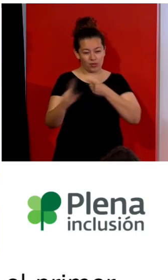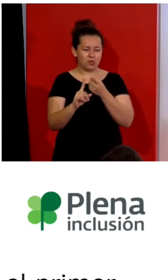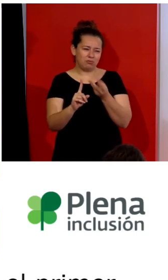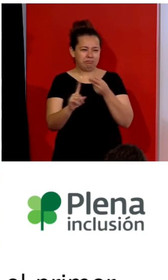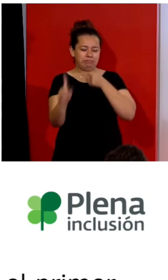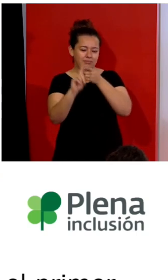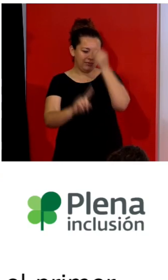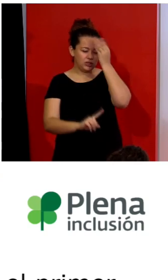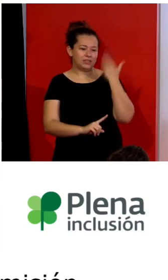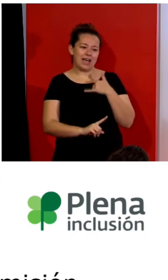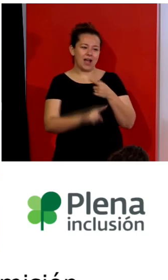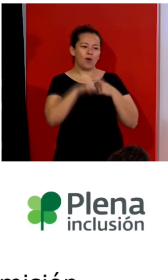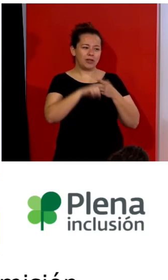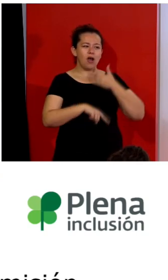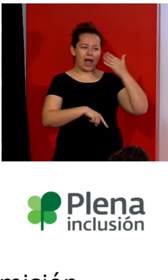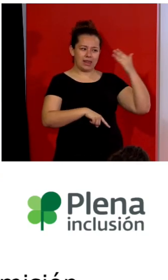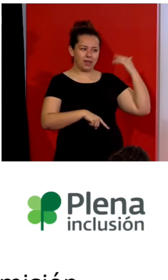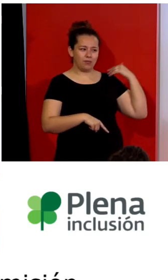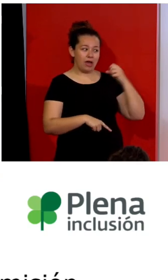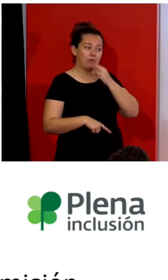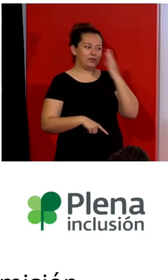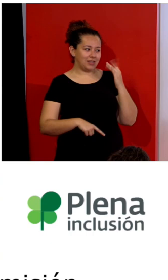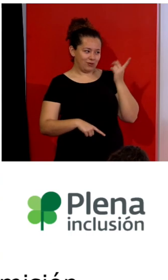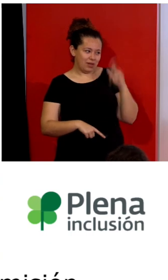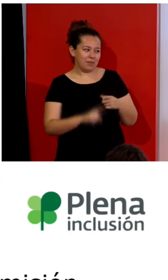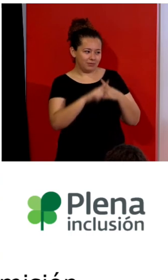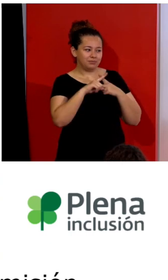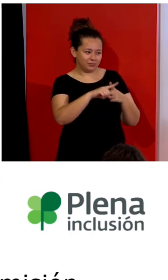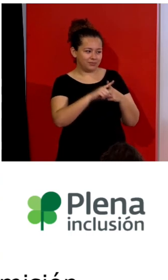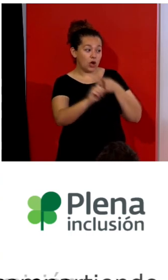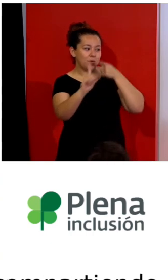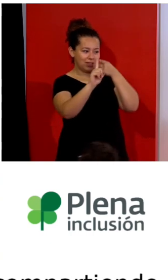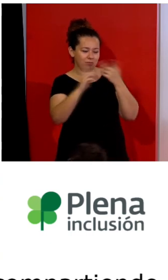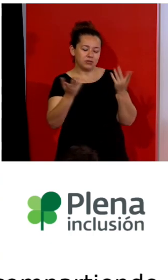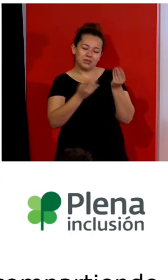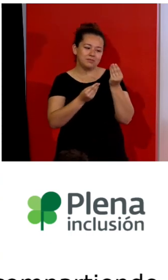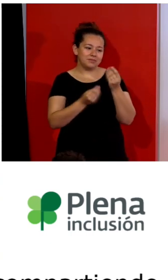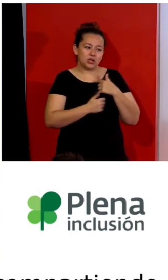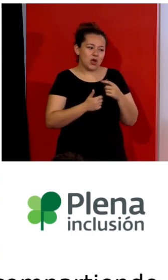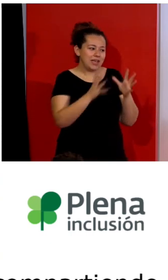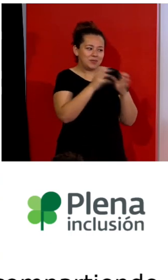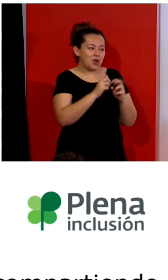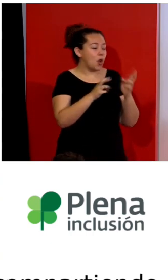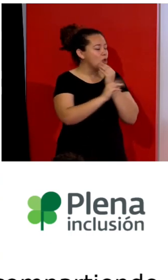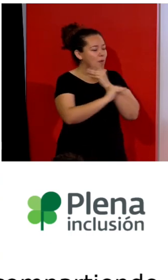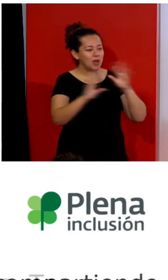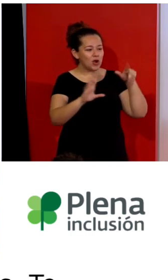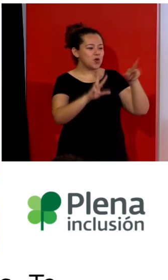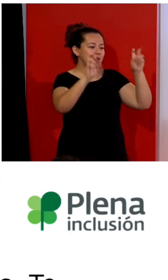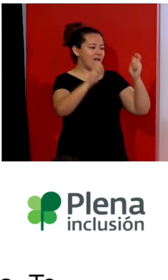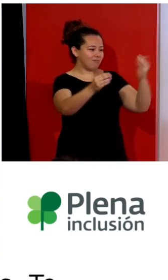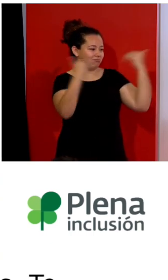compartiendo hace tiempo, hace unos cuantos años. Y bueno, que te deseamos lo mejor en esta nueva responsabilidad